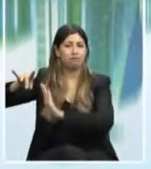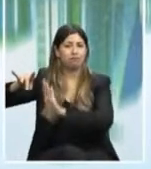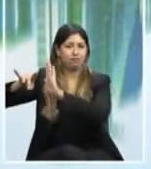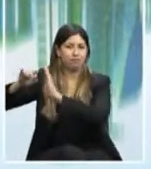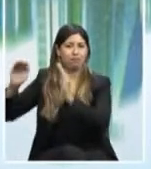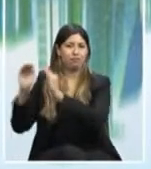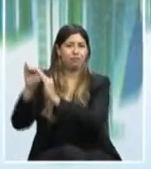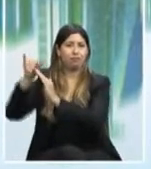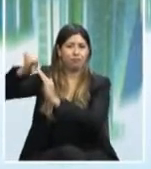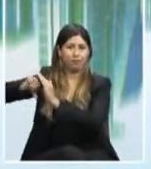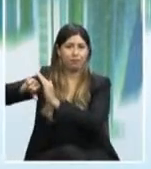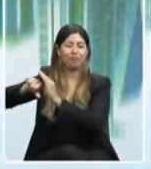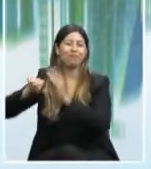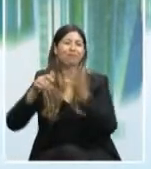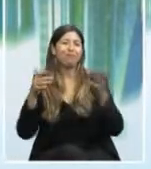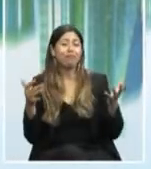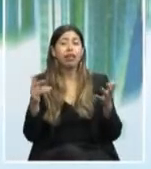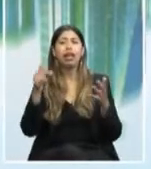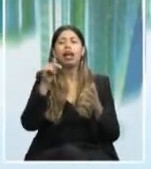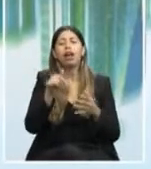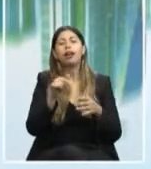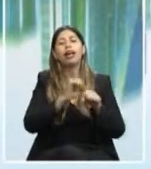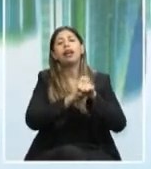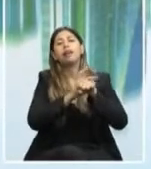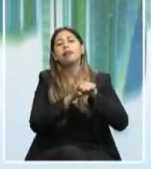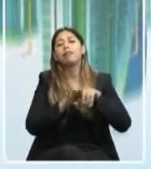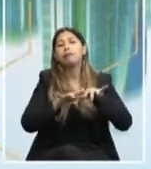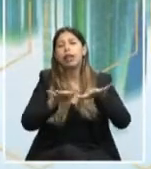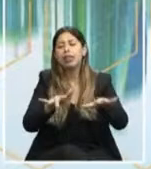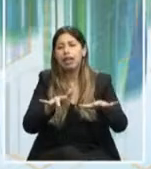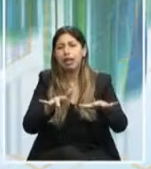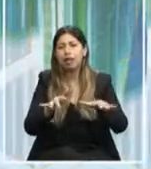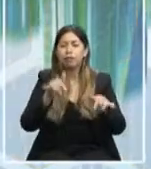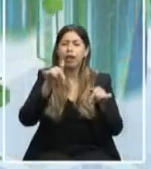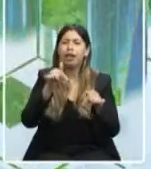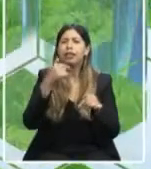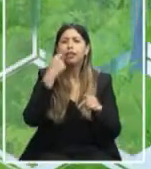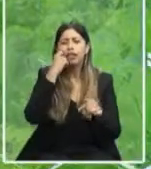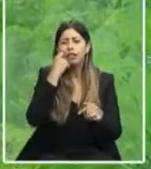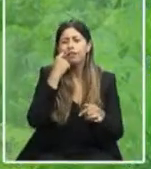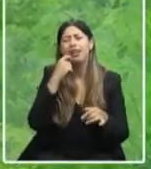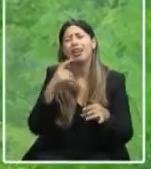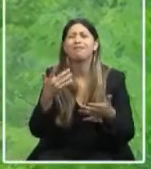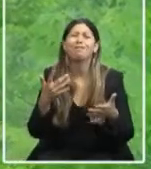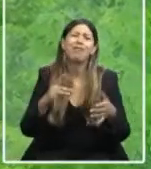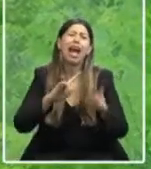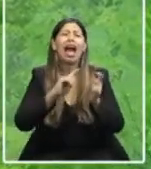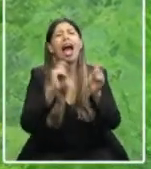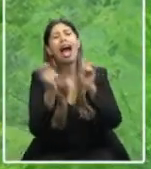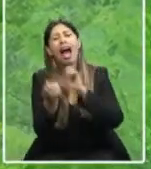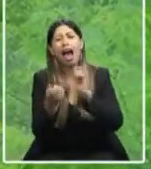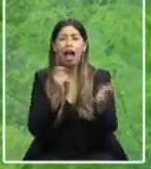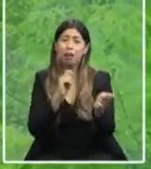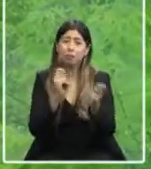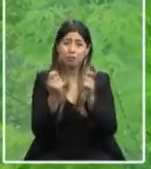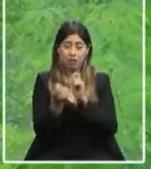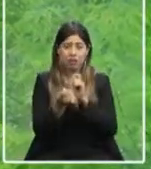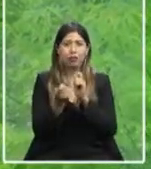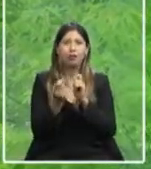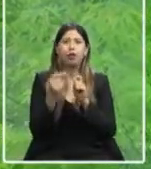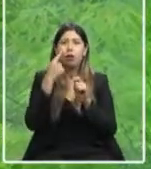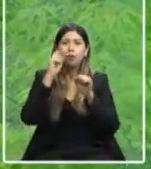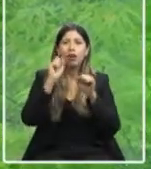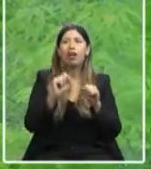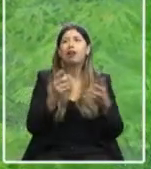Ahora, la pandemia claramente es un sistema altamente inestable, en donde puede ser comparada con